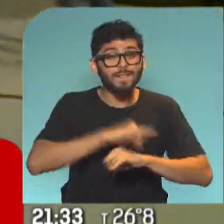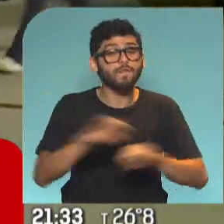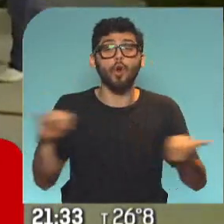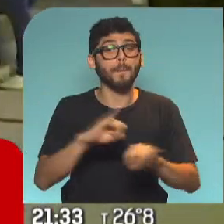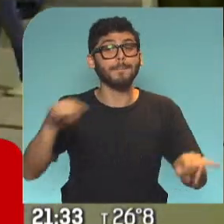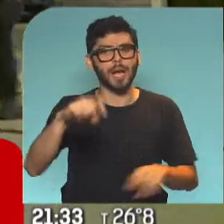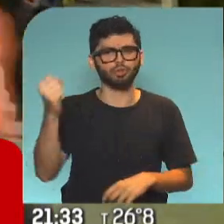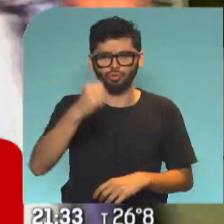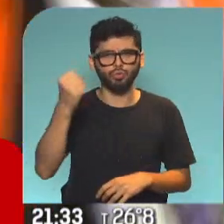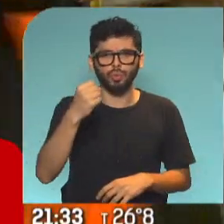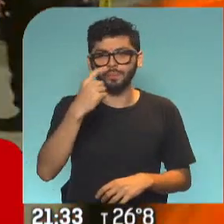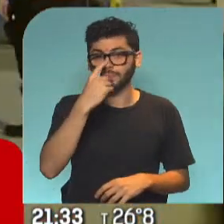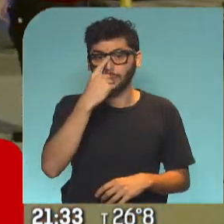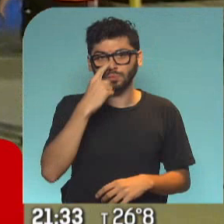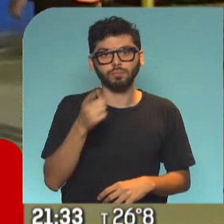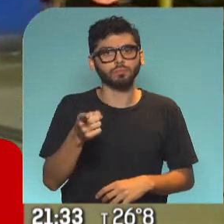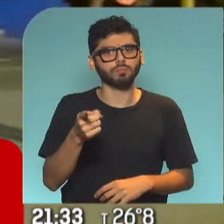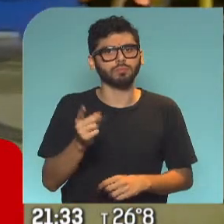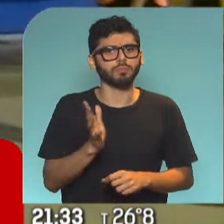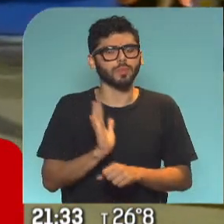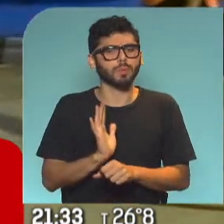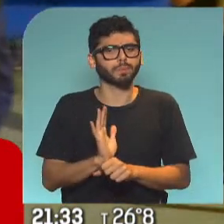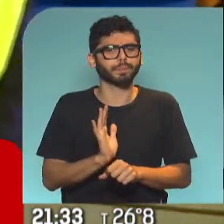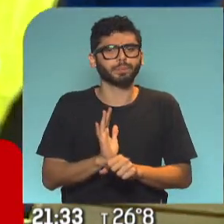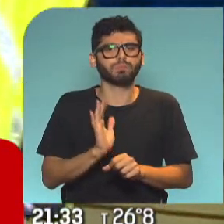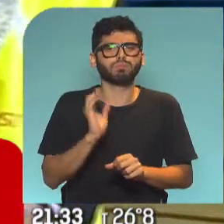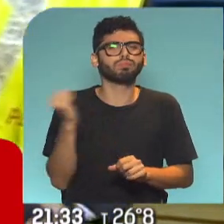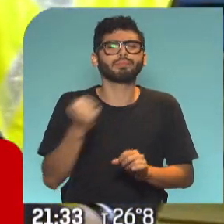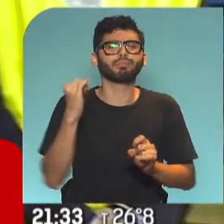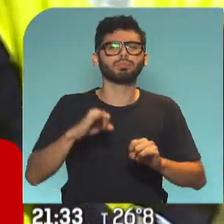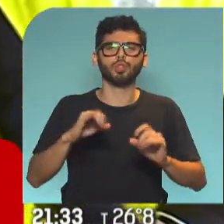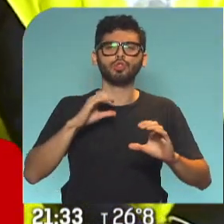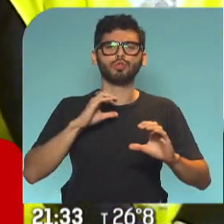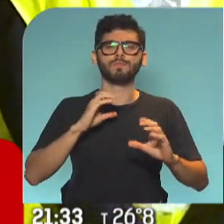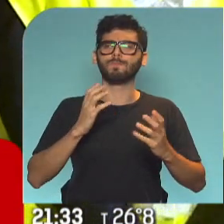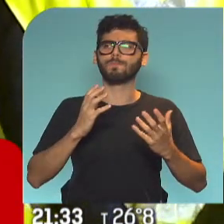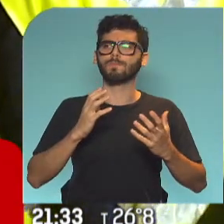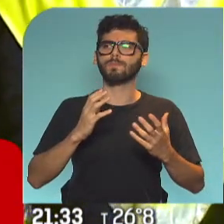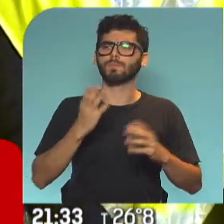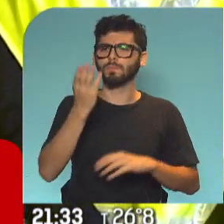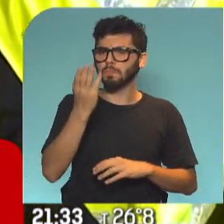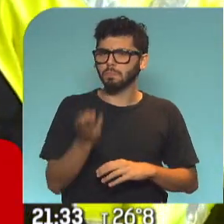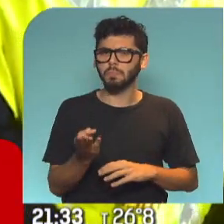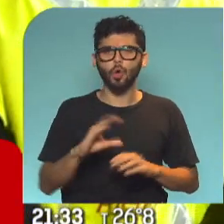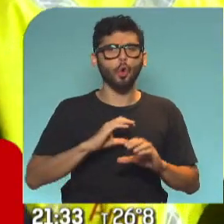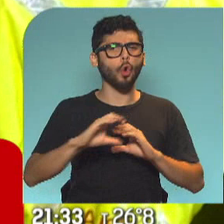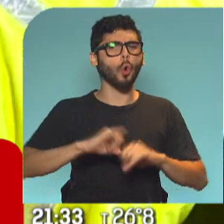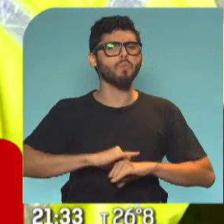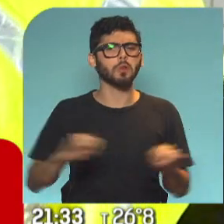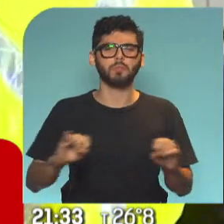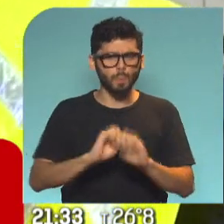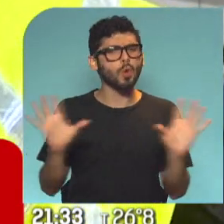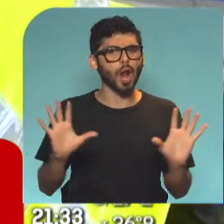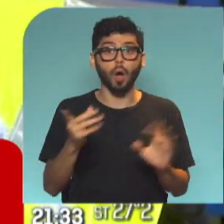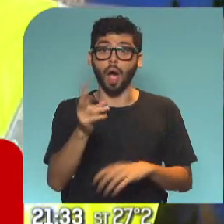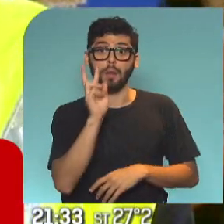Sí, digo, un perfil comunicacional muy claro y muy útil en ese momento.